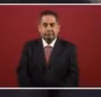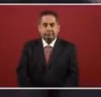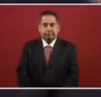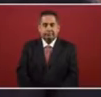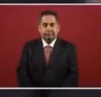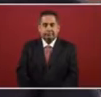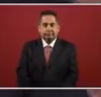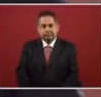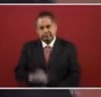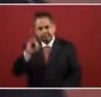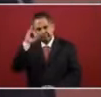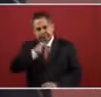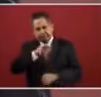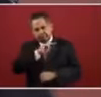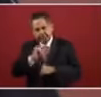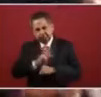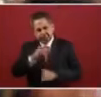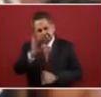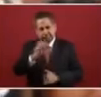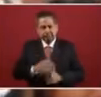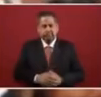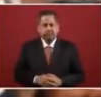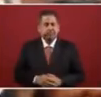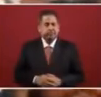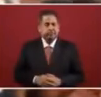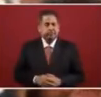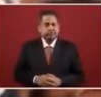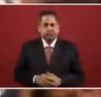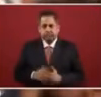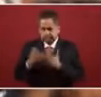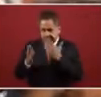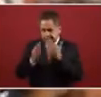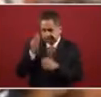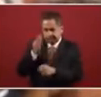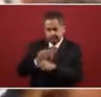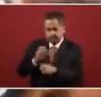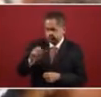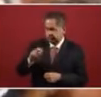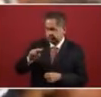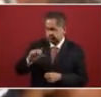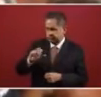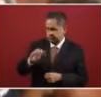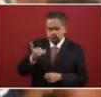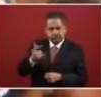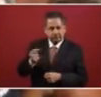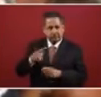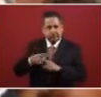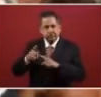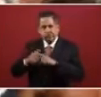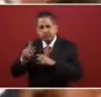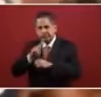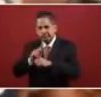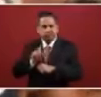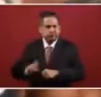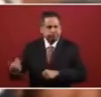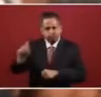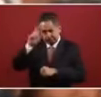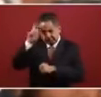Jefe de la Nación, los estudiantes mexicanos becados por el CONACYT en distintos países y ciudades de